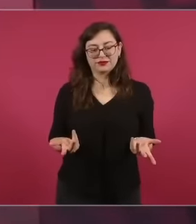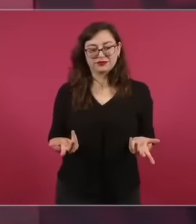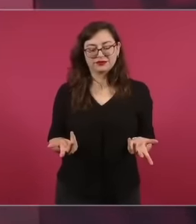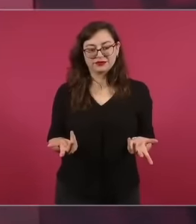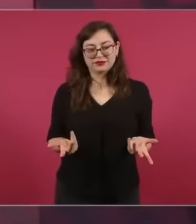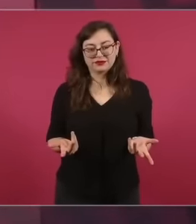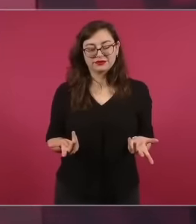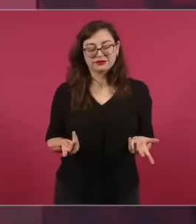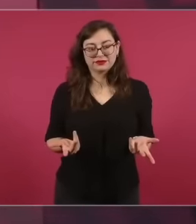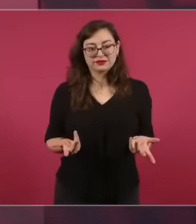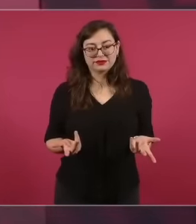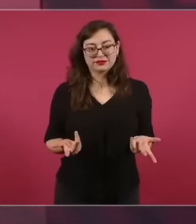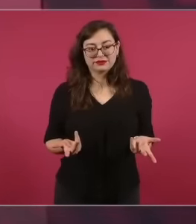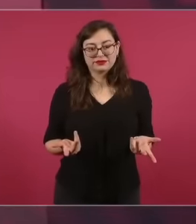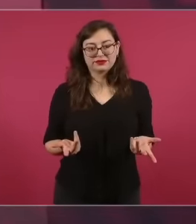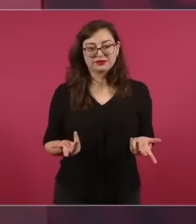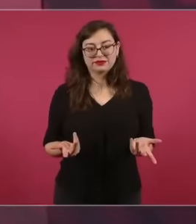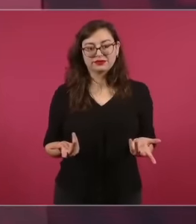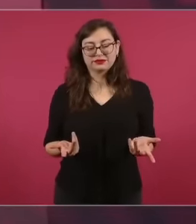del asunto,